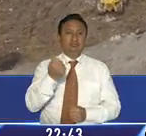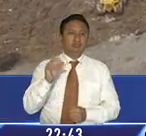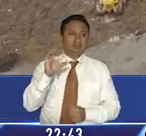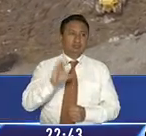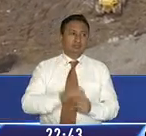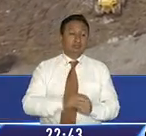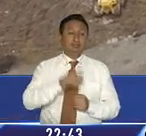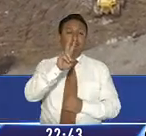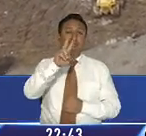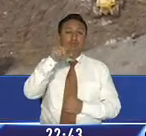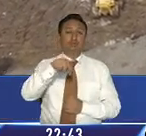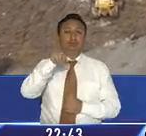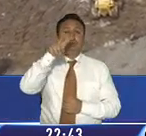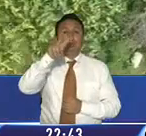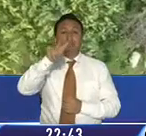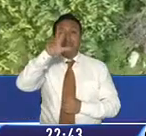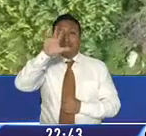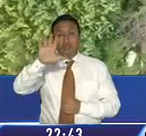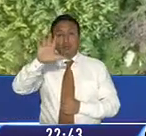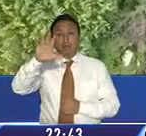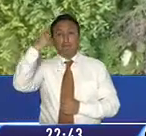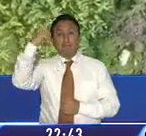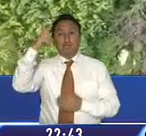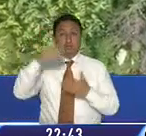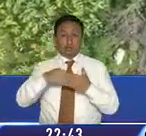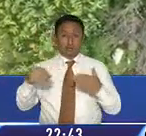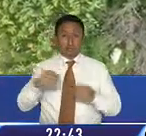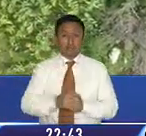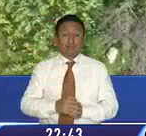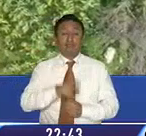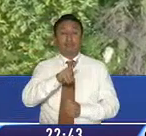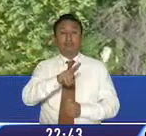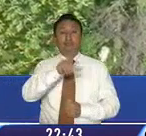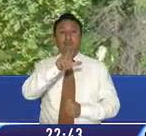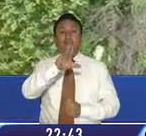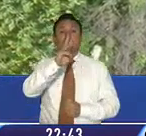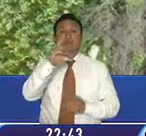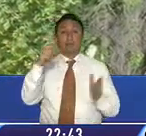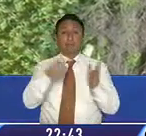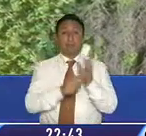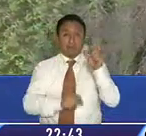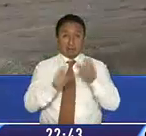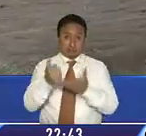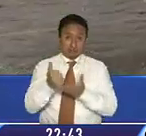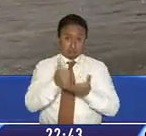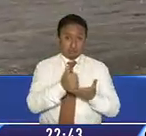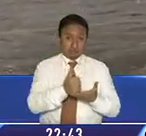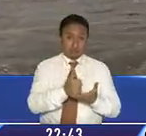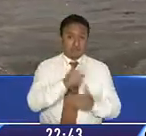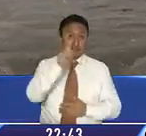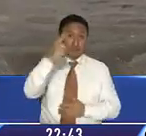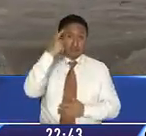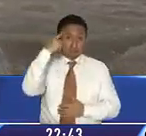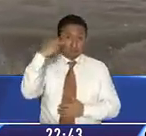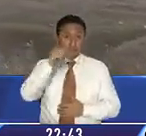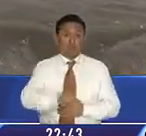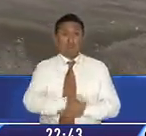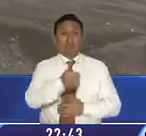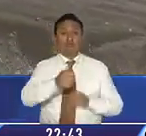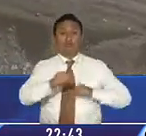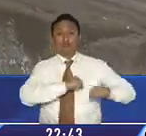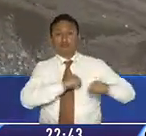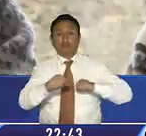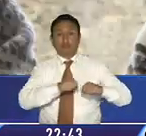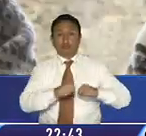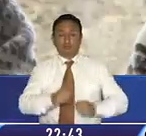de 2.25 millones de dólares que beneficiarán a 236 mil personas. Pero además, el gobierno emprenderá otras acciones en